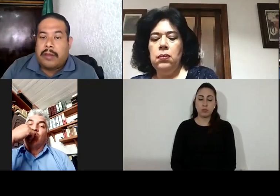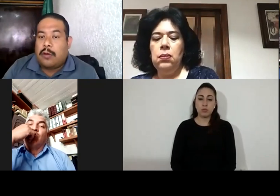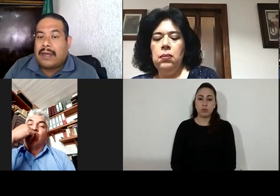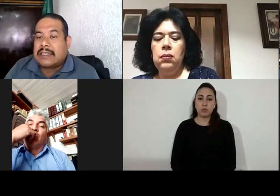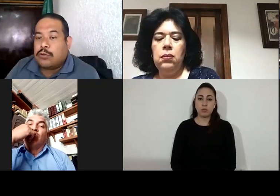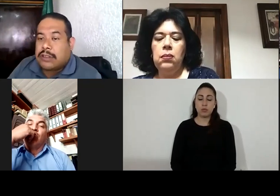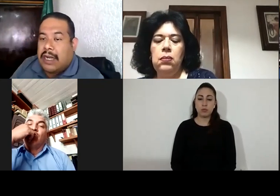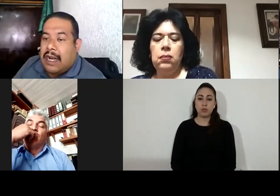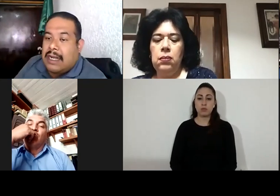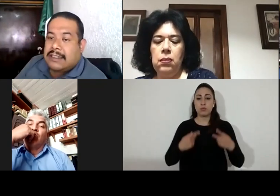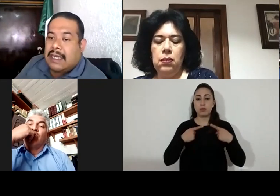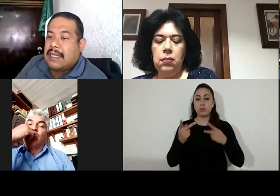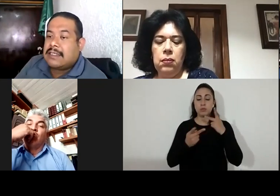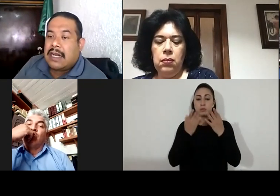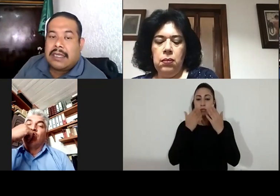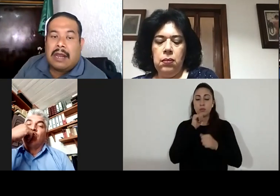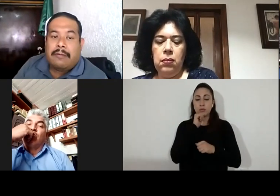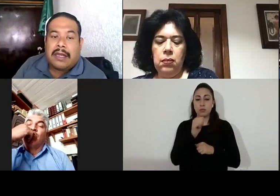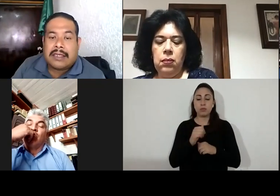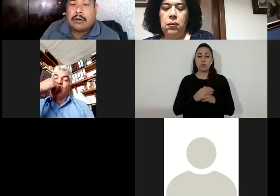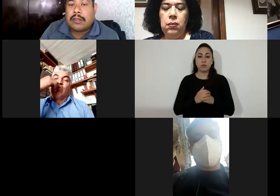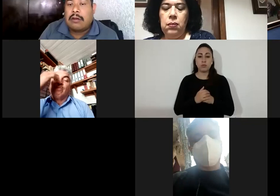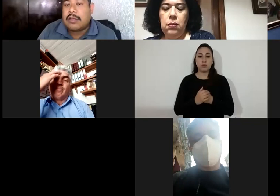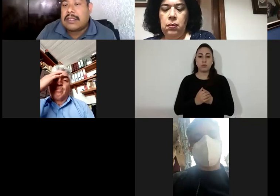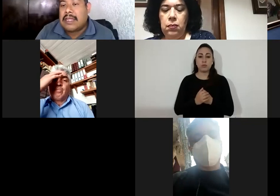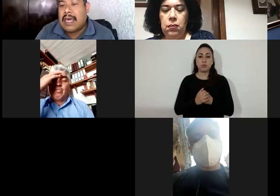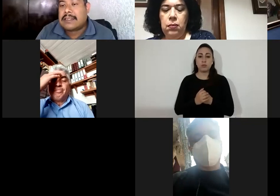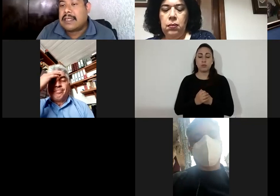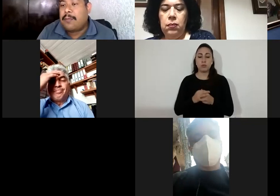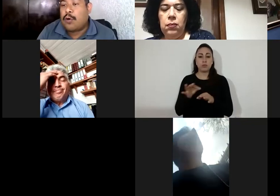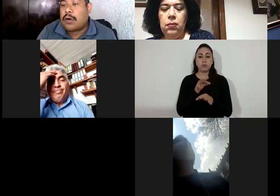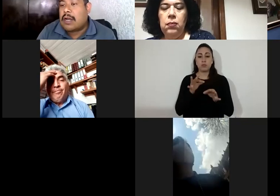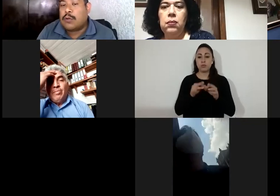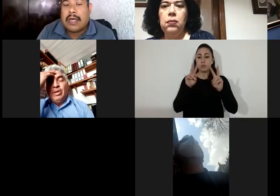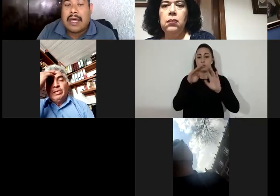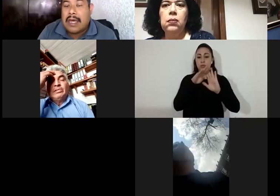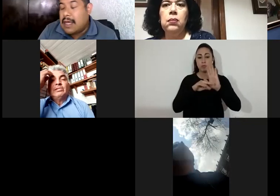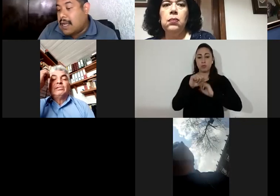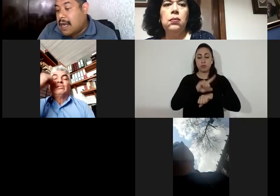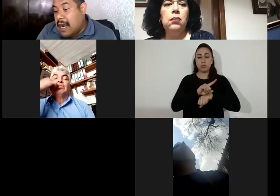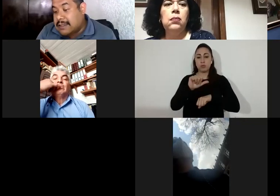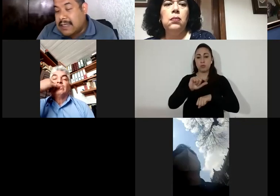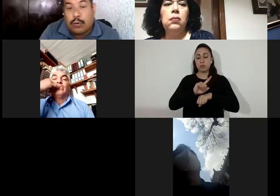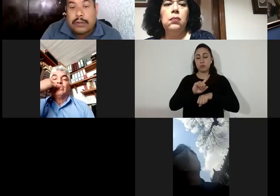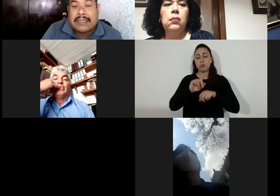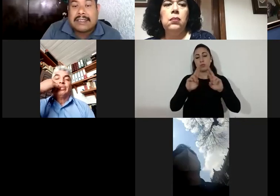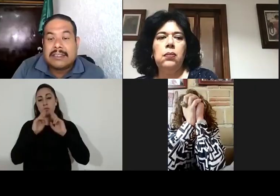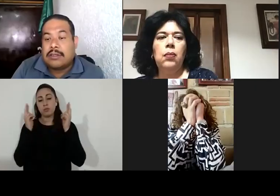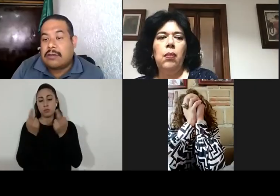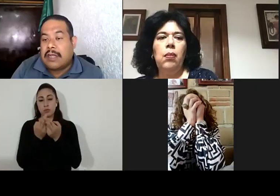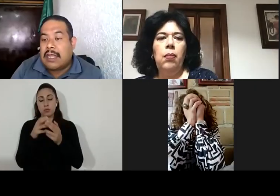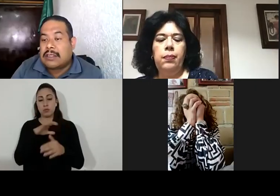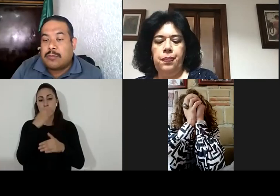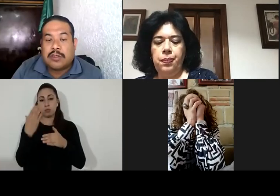No habiendo más asuntos generales que enlistar y al haberse agotado el orden del día, se da por clausurada la segunda